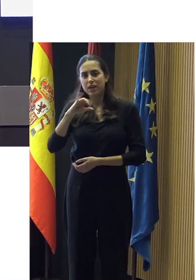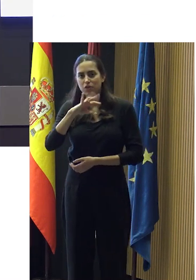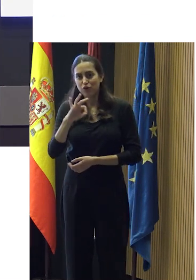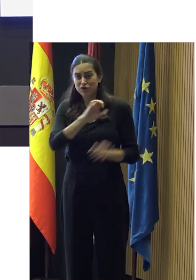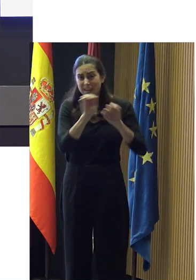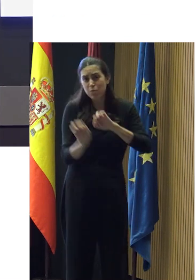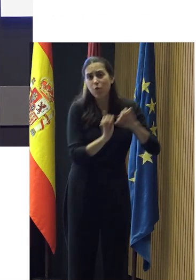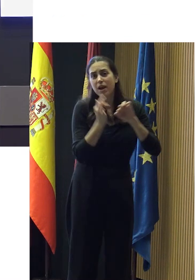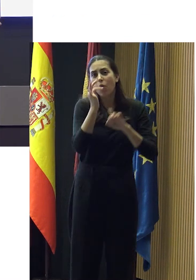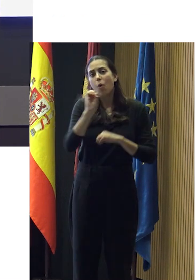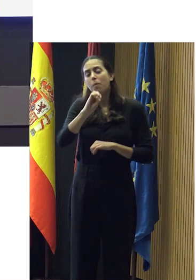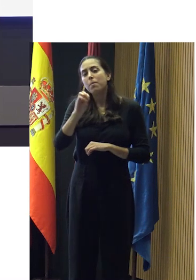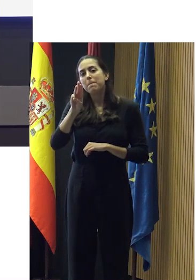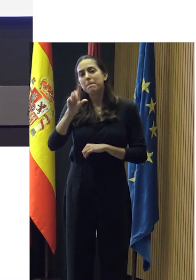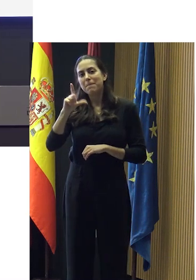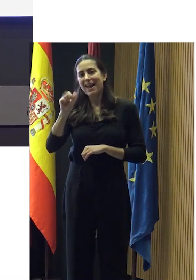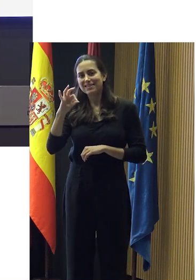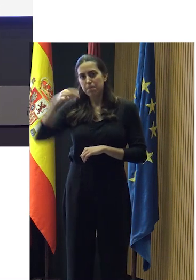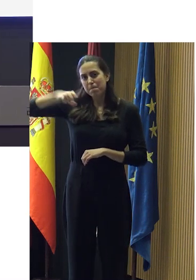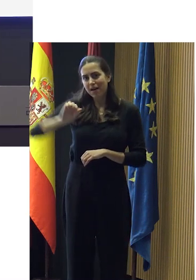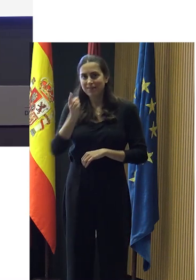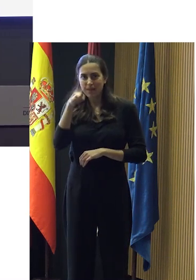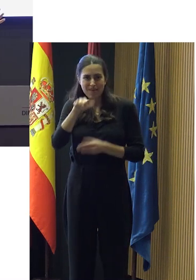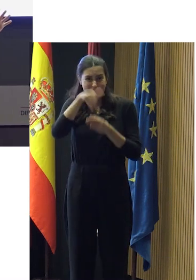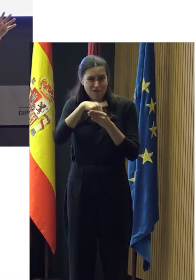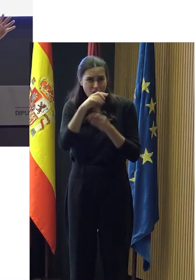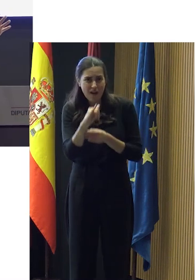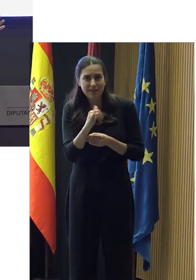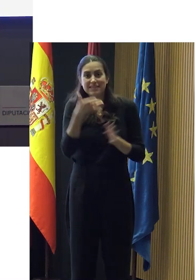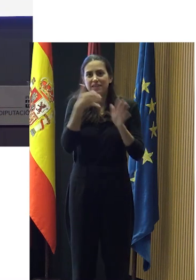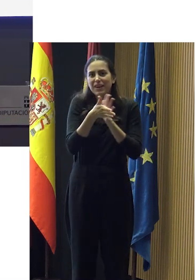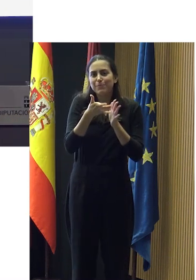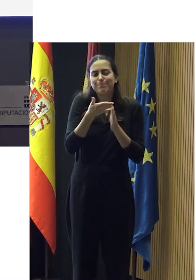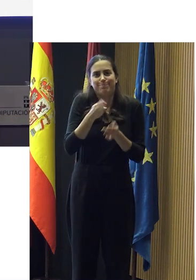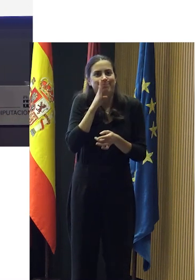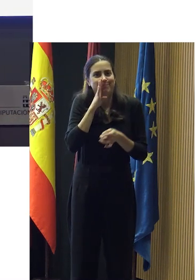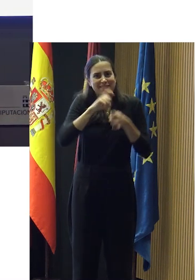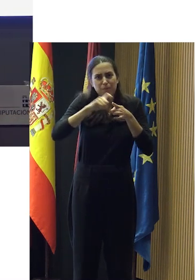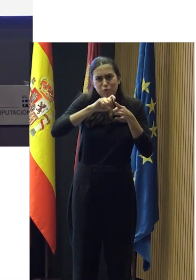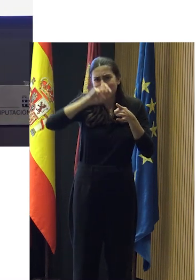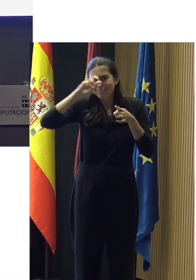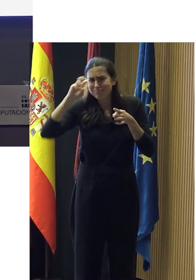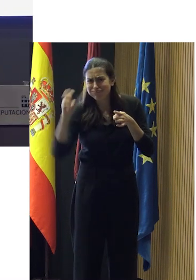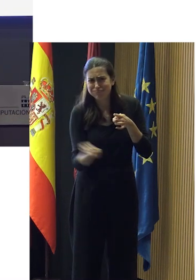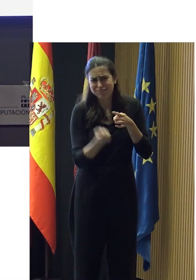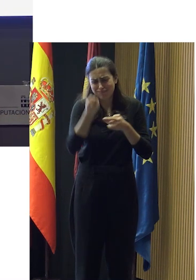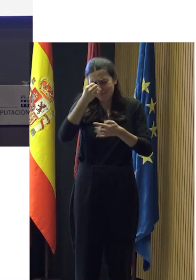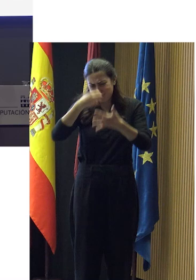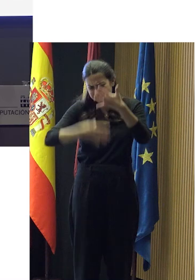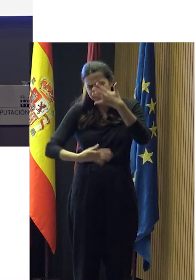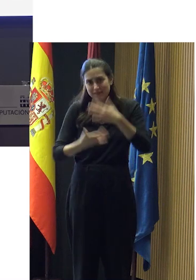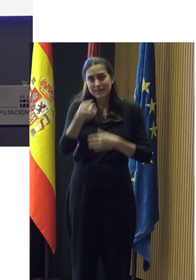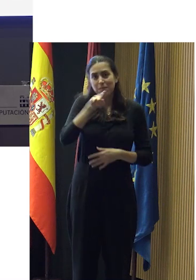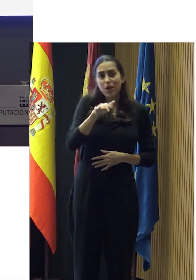células plasmáticas. Pues esto simplemente lo he querido decir para que veamos todos los tipos de cáncer que puede haber, todas esas